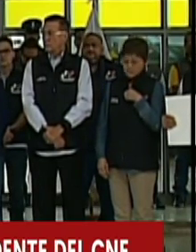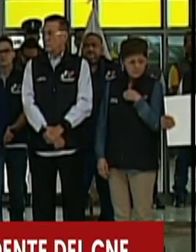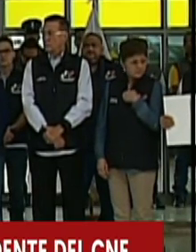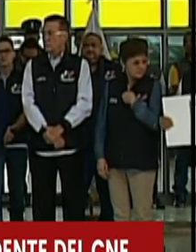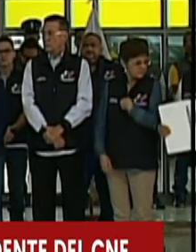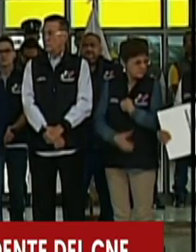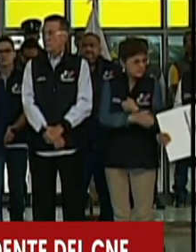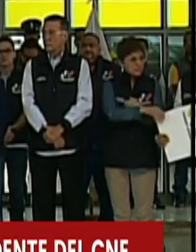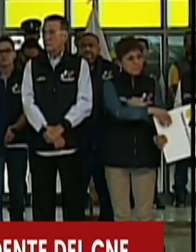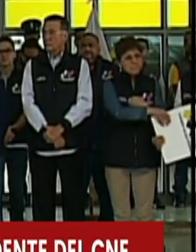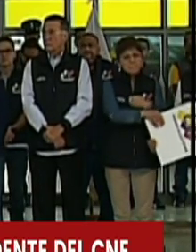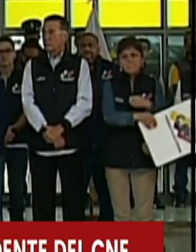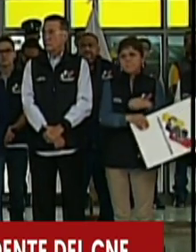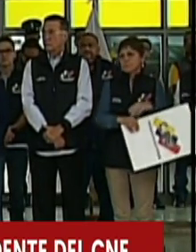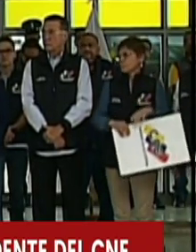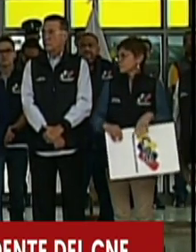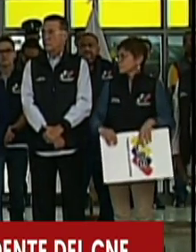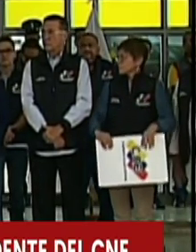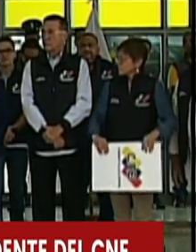Distribuido en